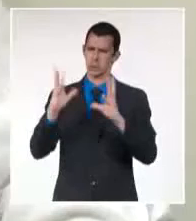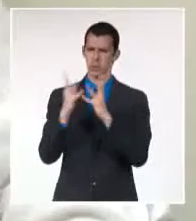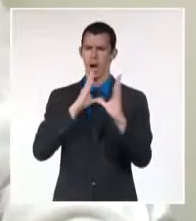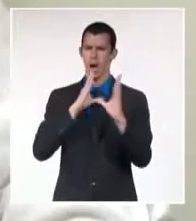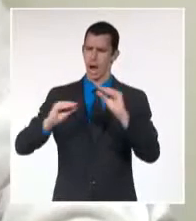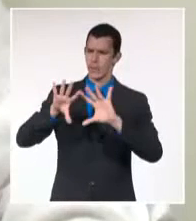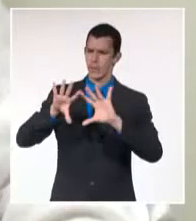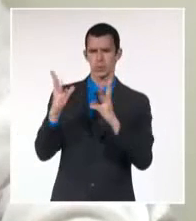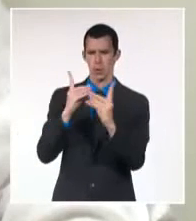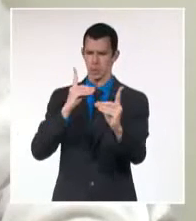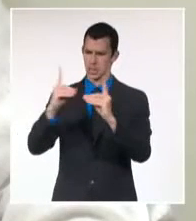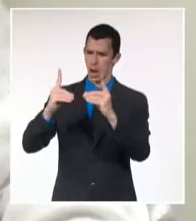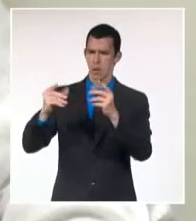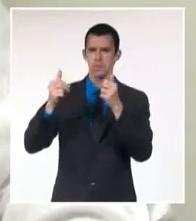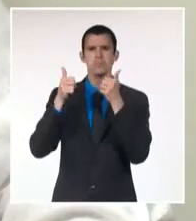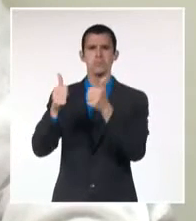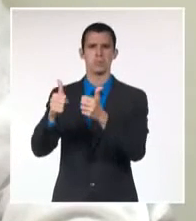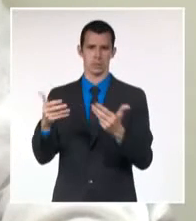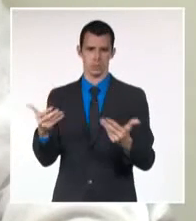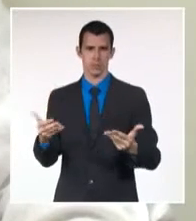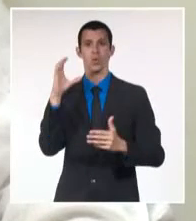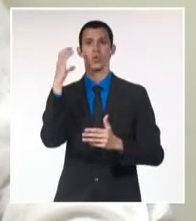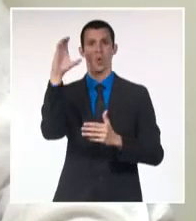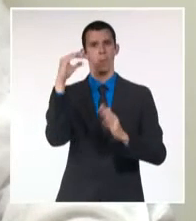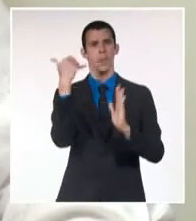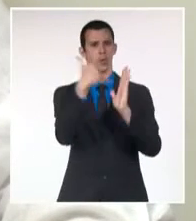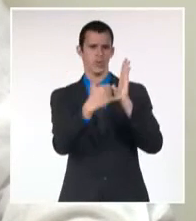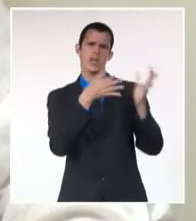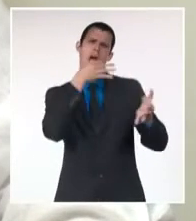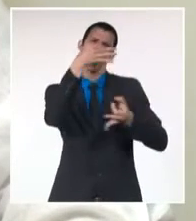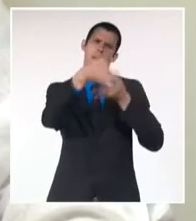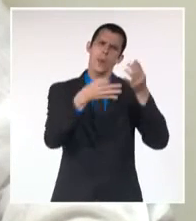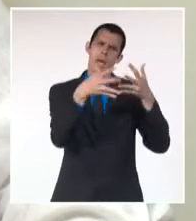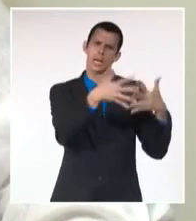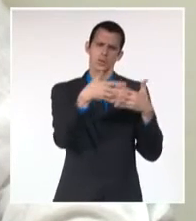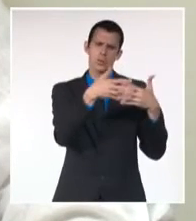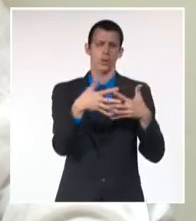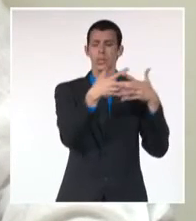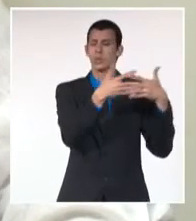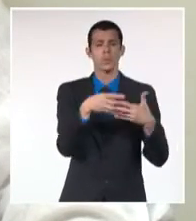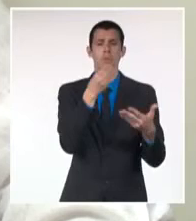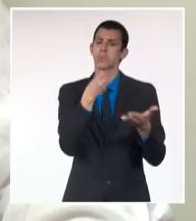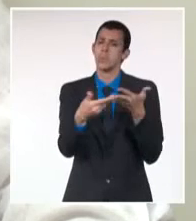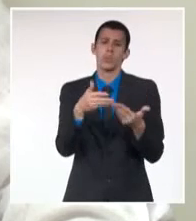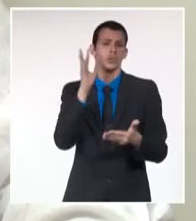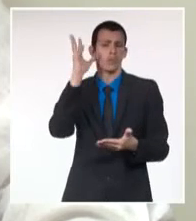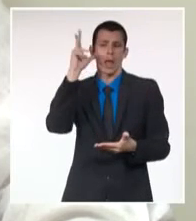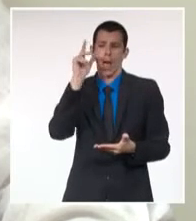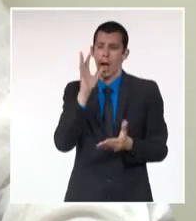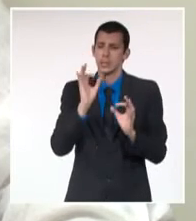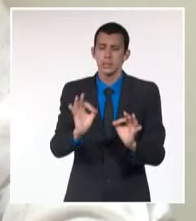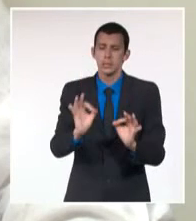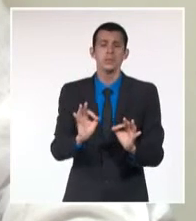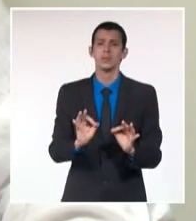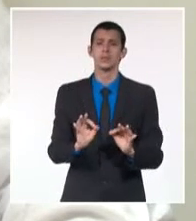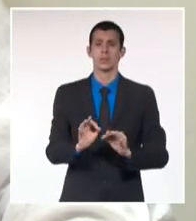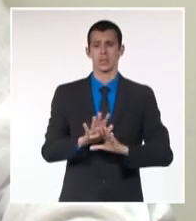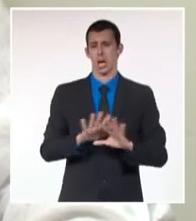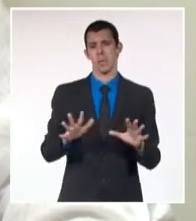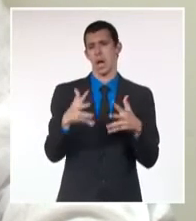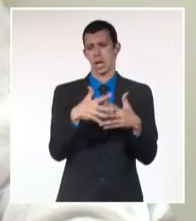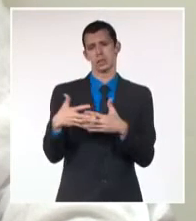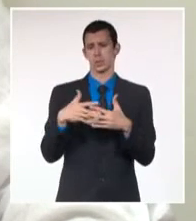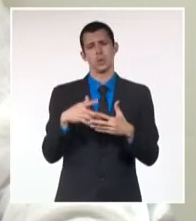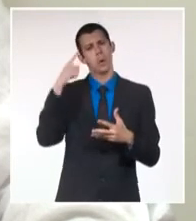se benefician de la cooperación con Cuba, sobre todo en lo que tiene que ver en aplicación y cumplimiento de la ley, y es realmente un